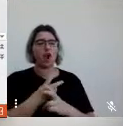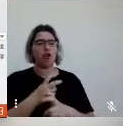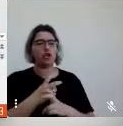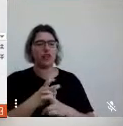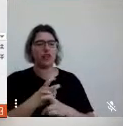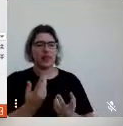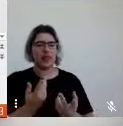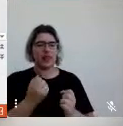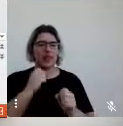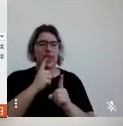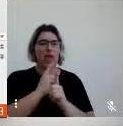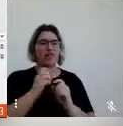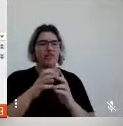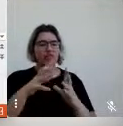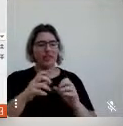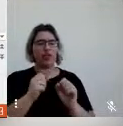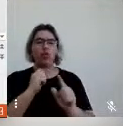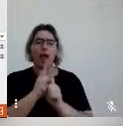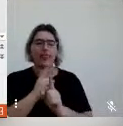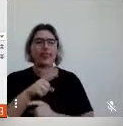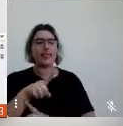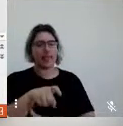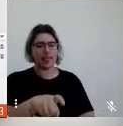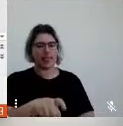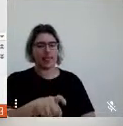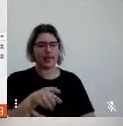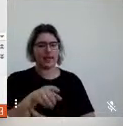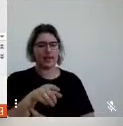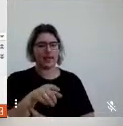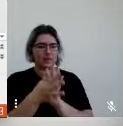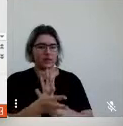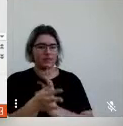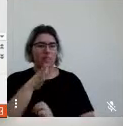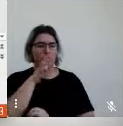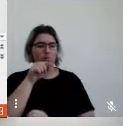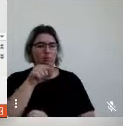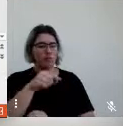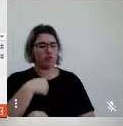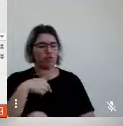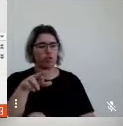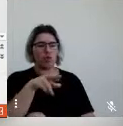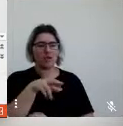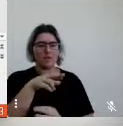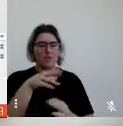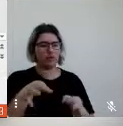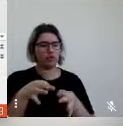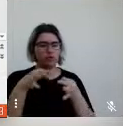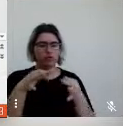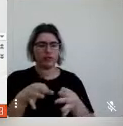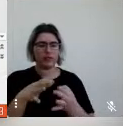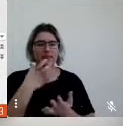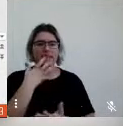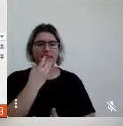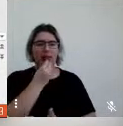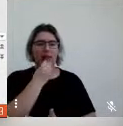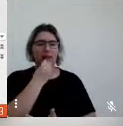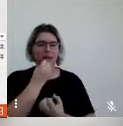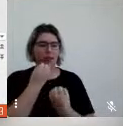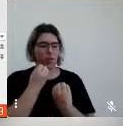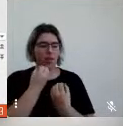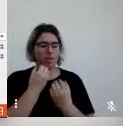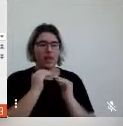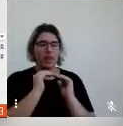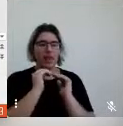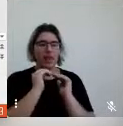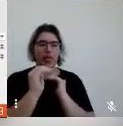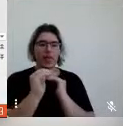incluso anticarcerígeno. Entonces, por eso yo hago mucho hincapié en que llevar una alimentación variada, equilibrada y